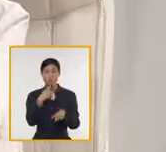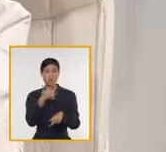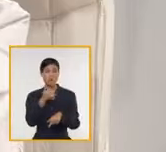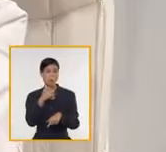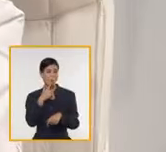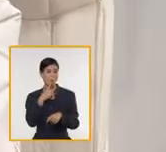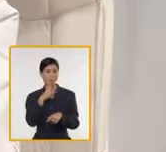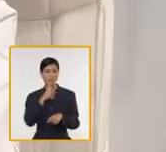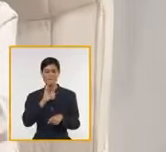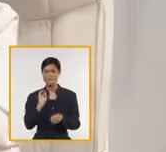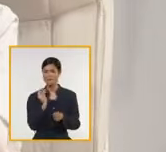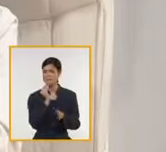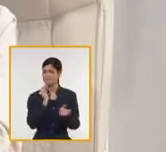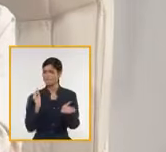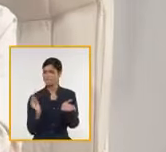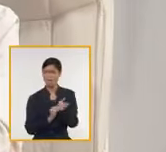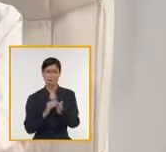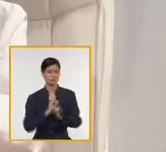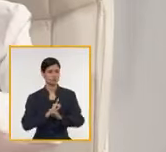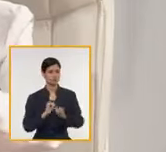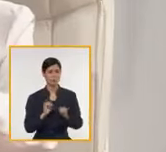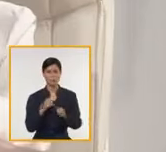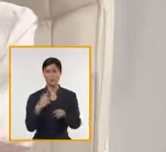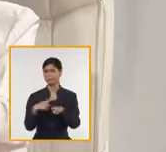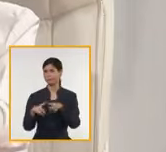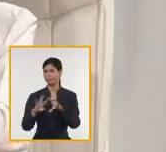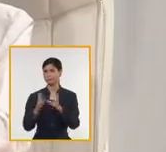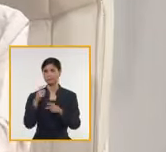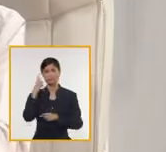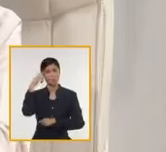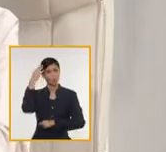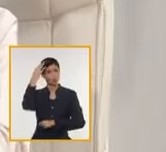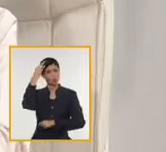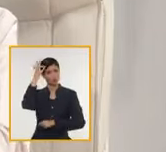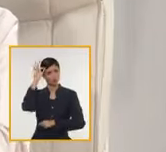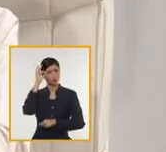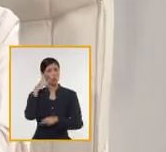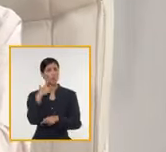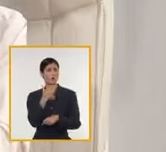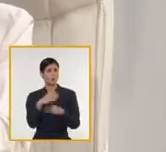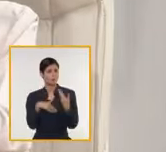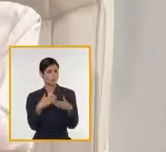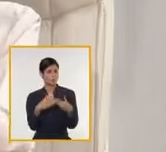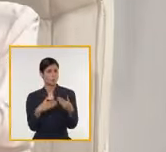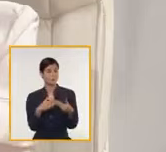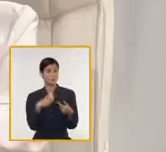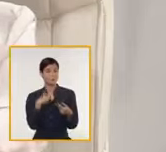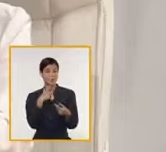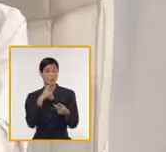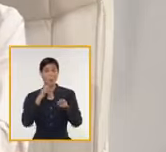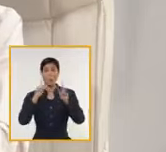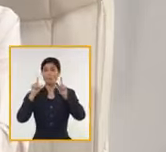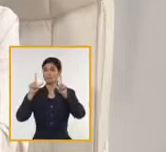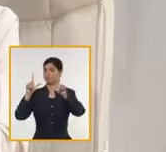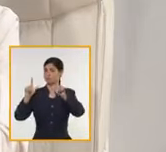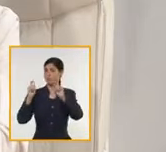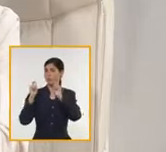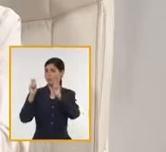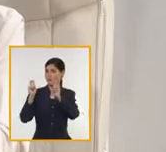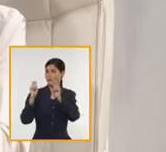precisamente lanzando panfletos en contra del gobierno. Comenzó además